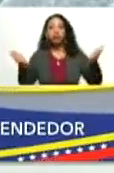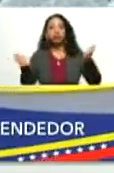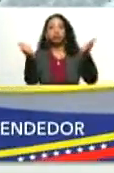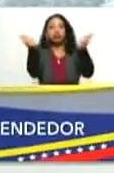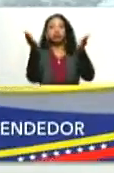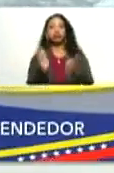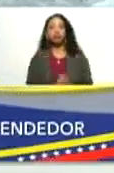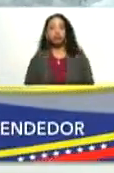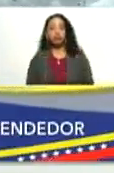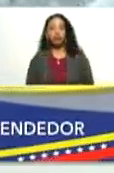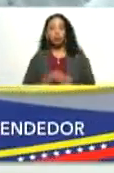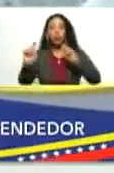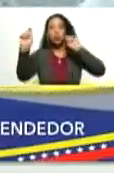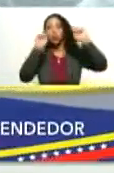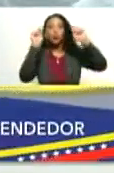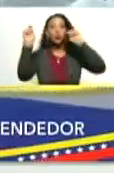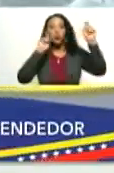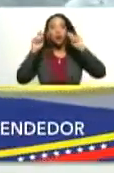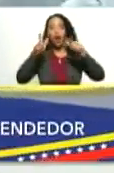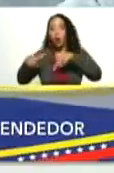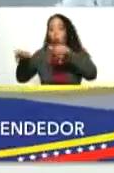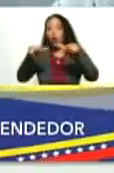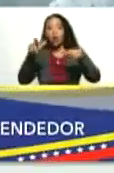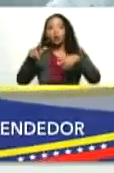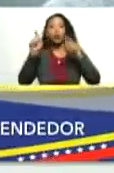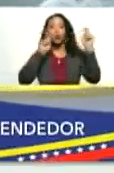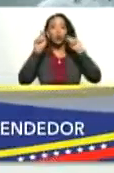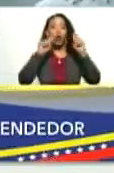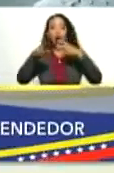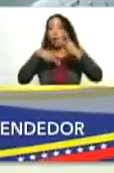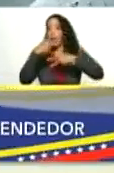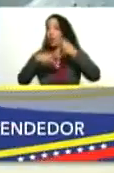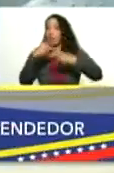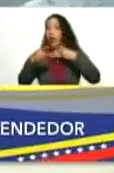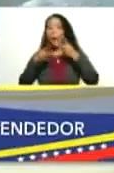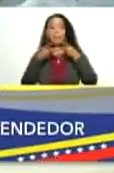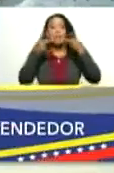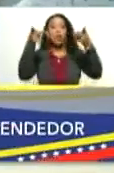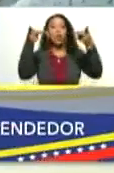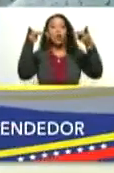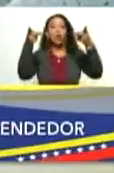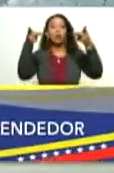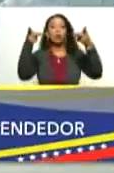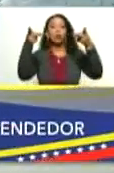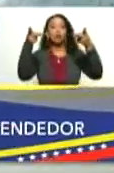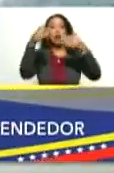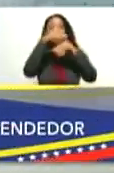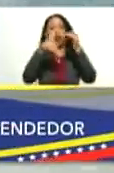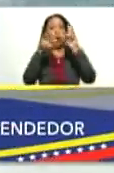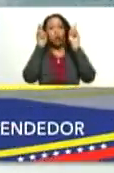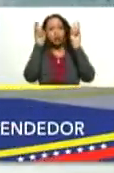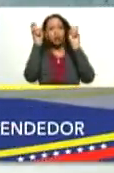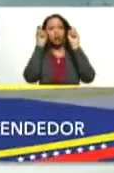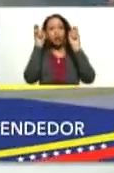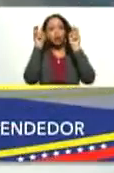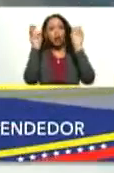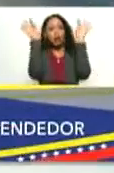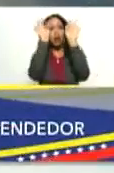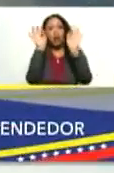impulsa y fomenta el turismo en los sitios turísticos. Es decir, que la política pública, bajo su lineamiento y de